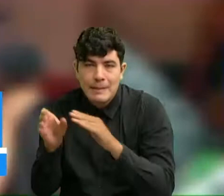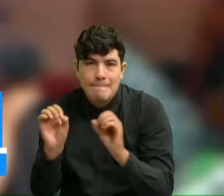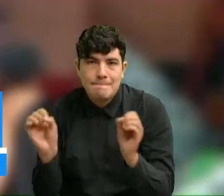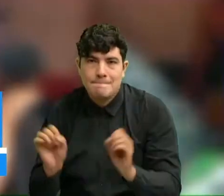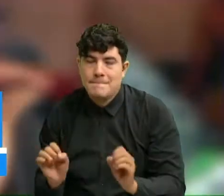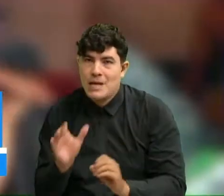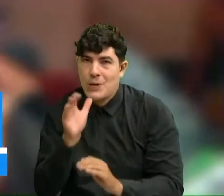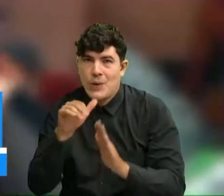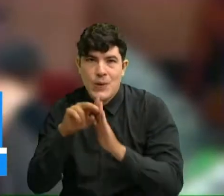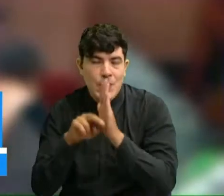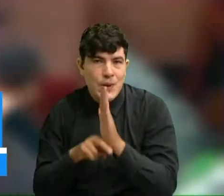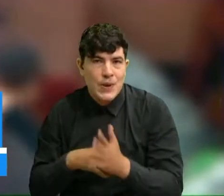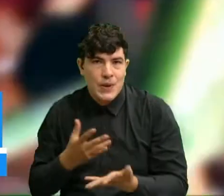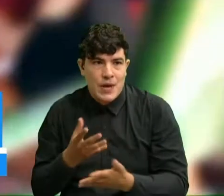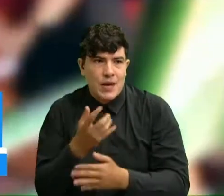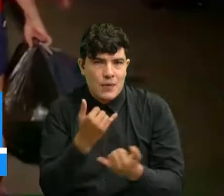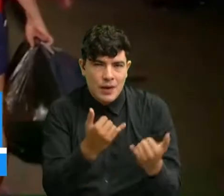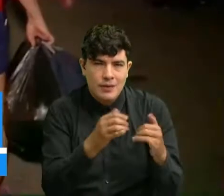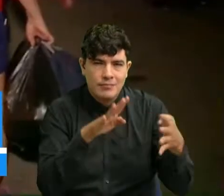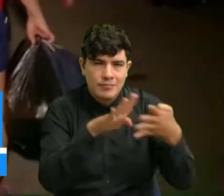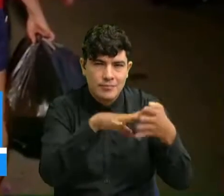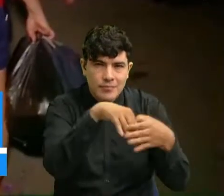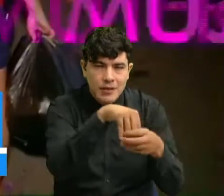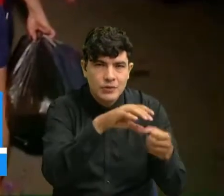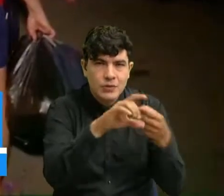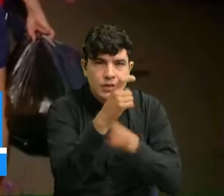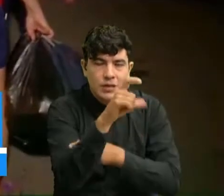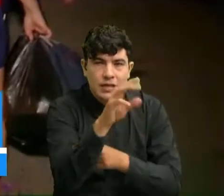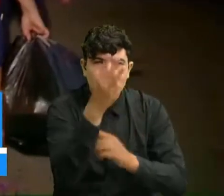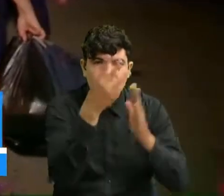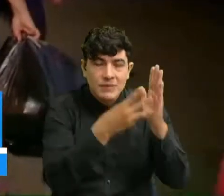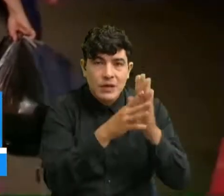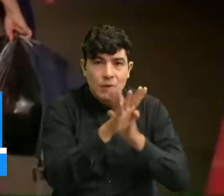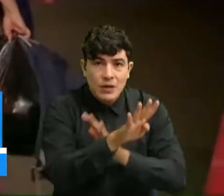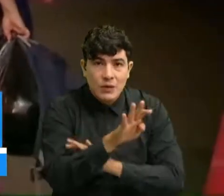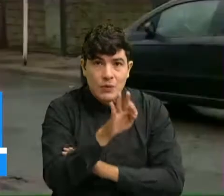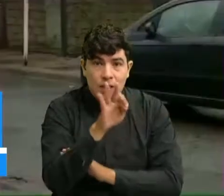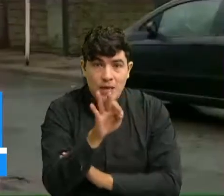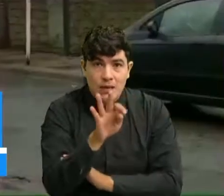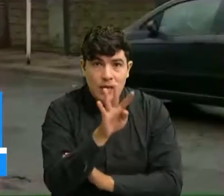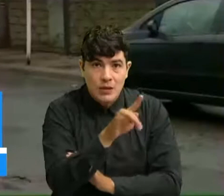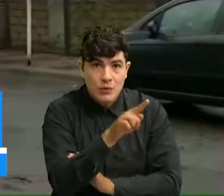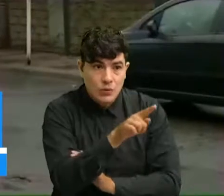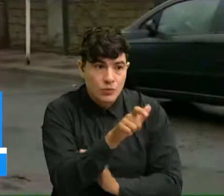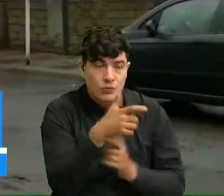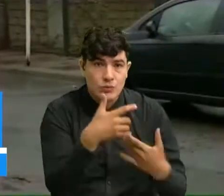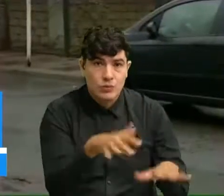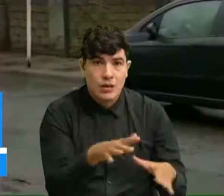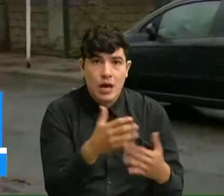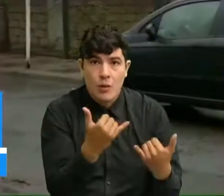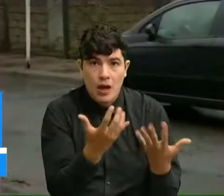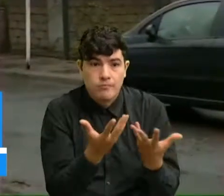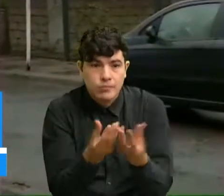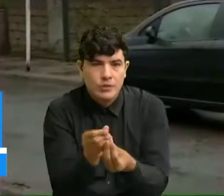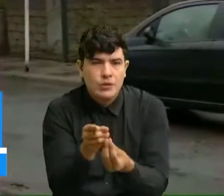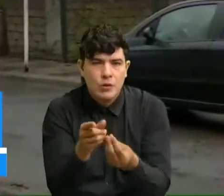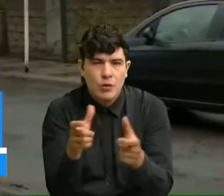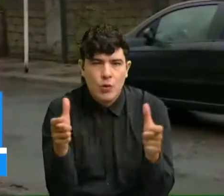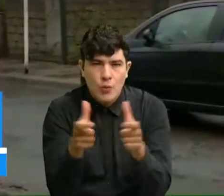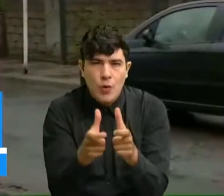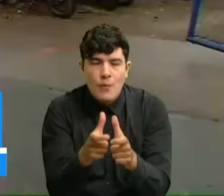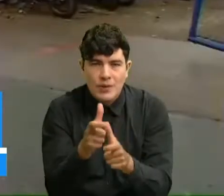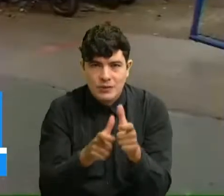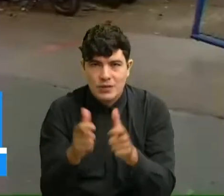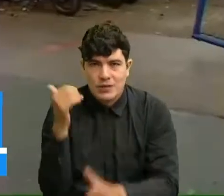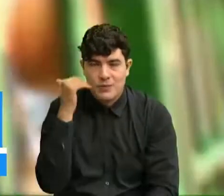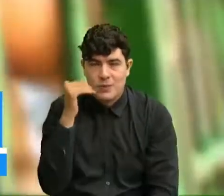alcanza los 3.241 internos, de los cuales 372 son mujeres. Sin embargo, la capacidad instalada del lugar permite